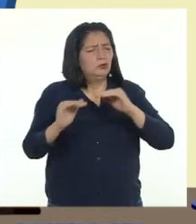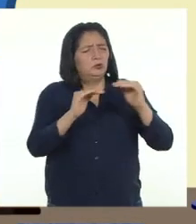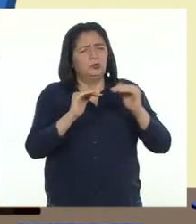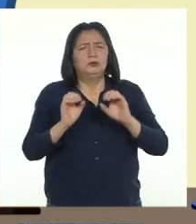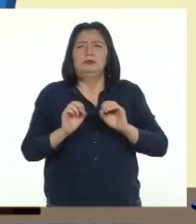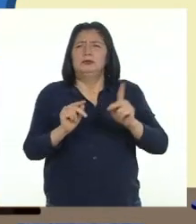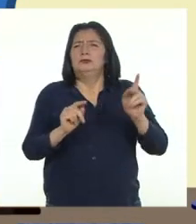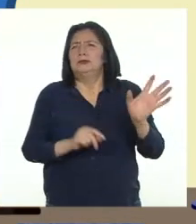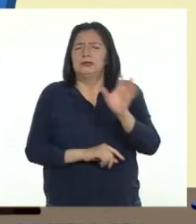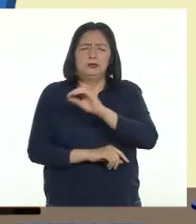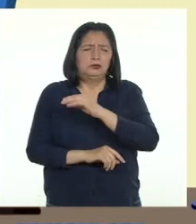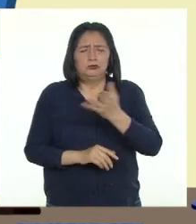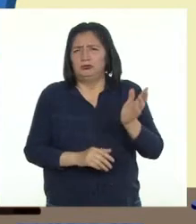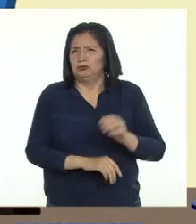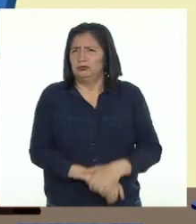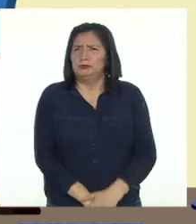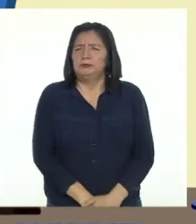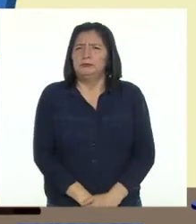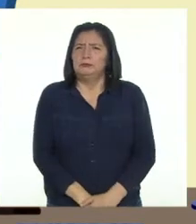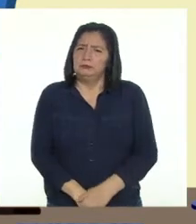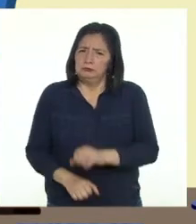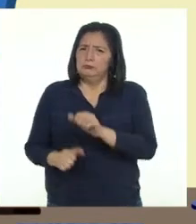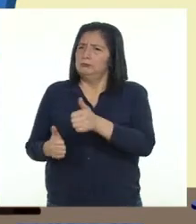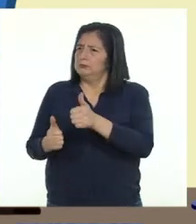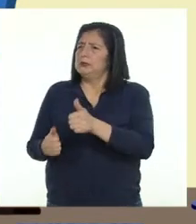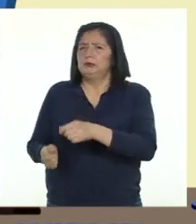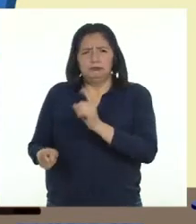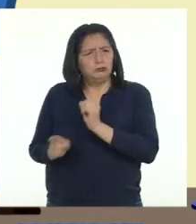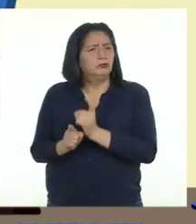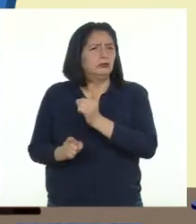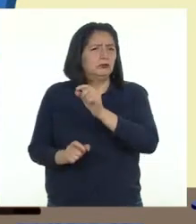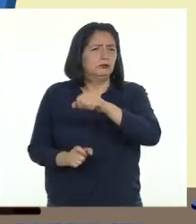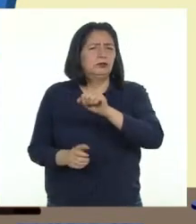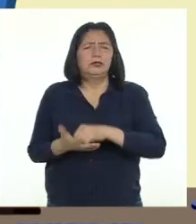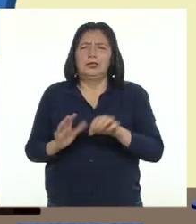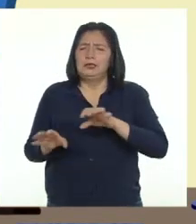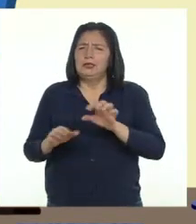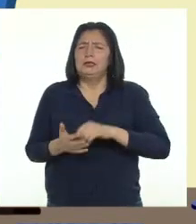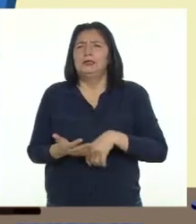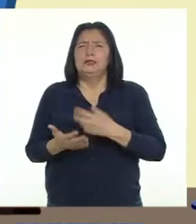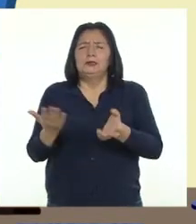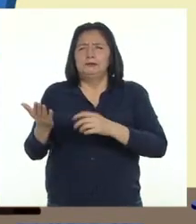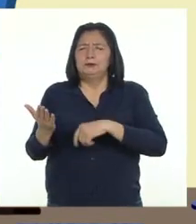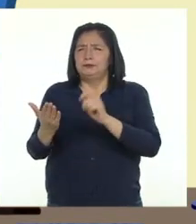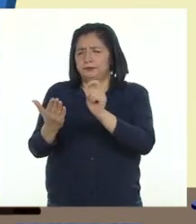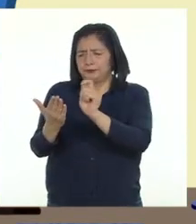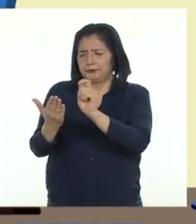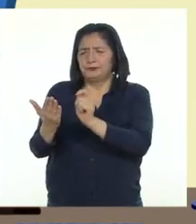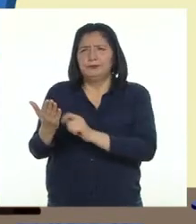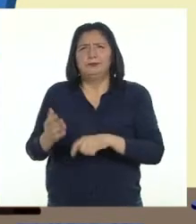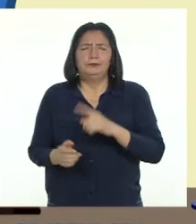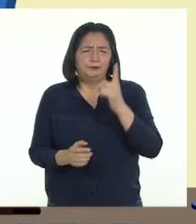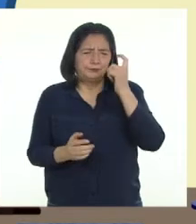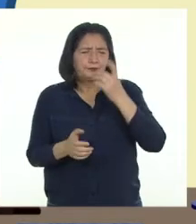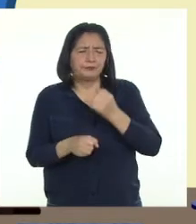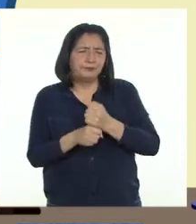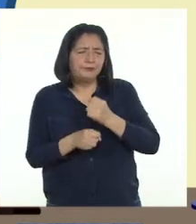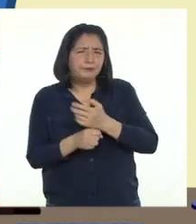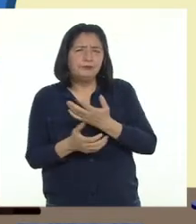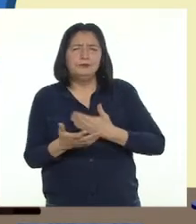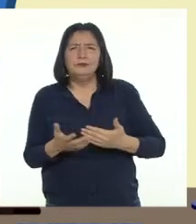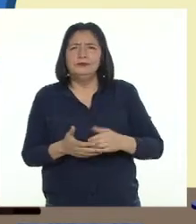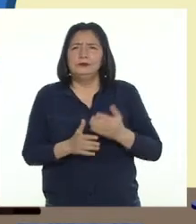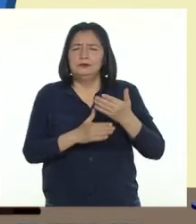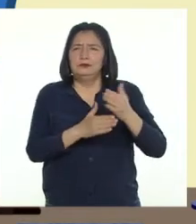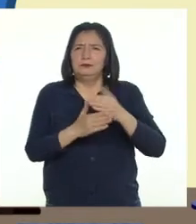de oportunidades para todas y todos. Me parece correcto. Hagamos esos proyectos y políticas públicas. Además, debemos compartir todo